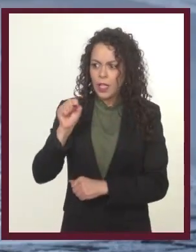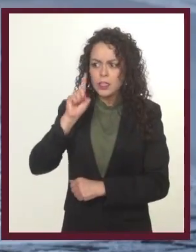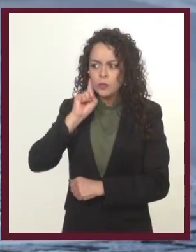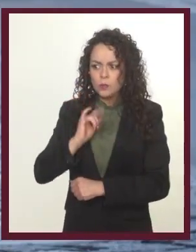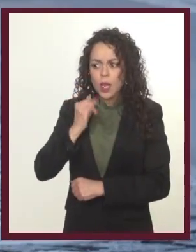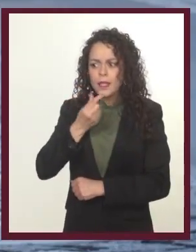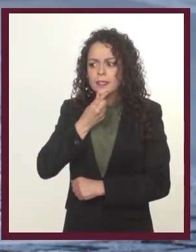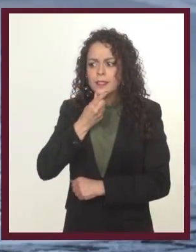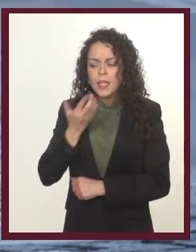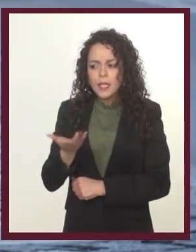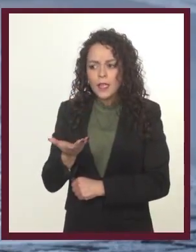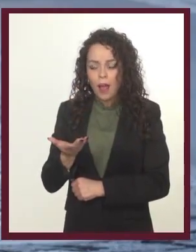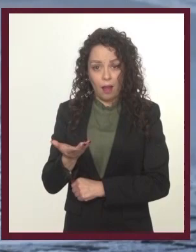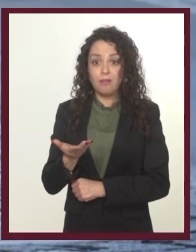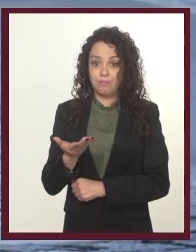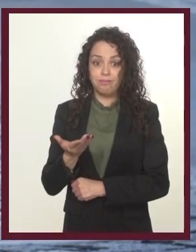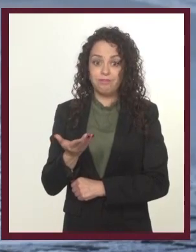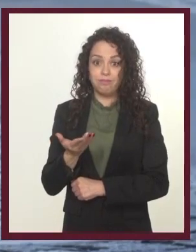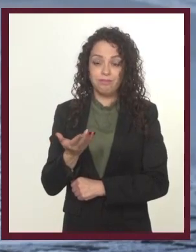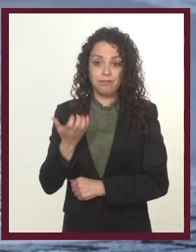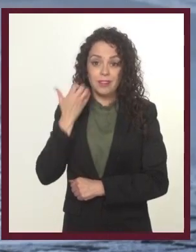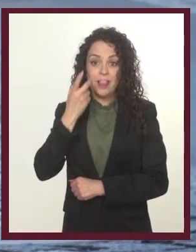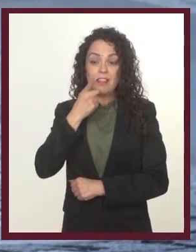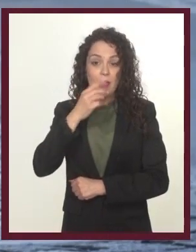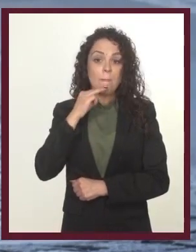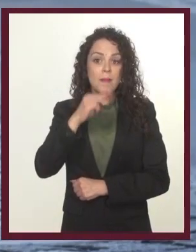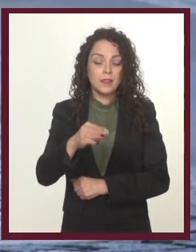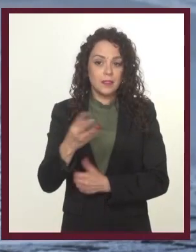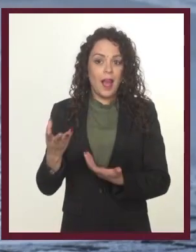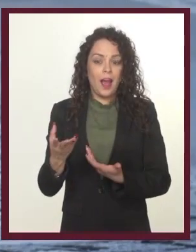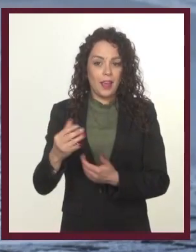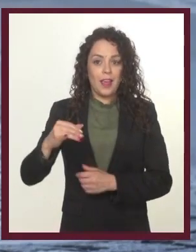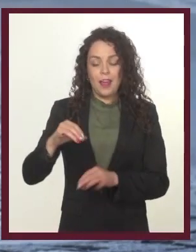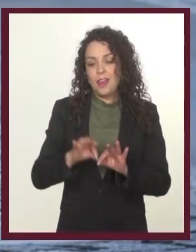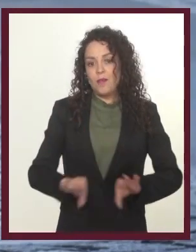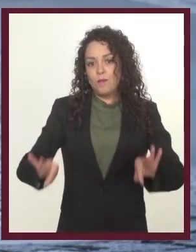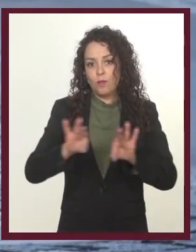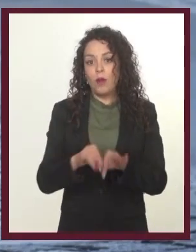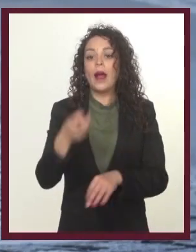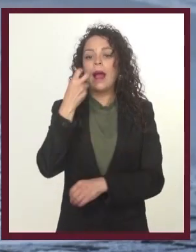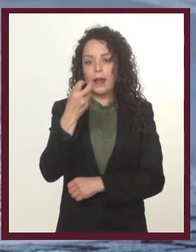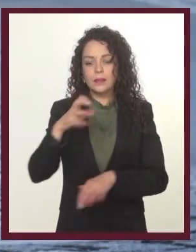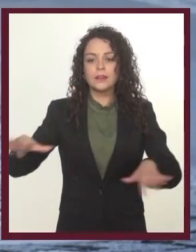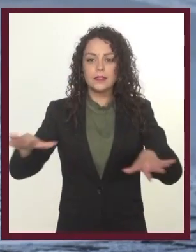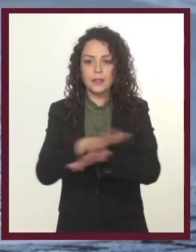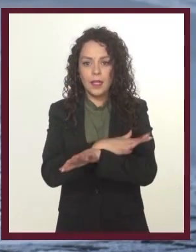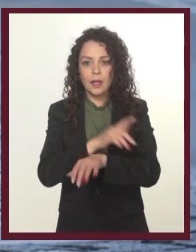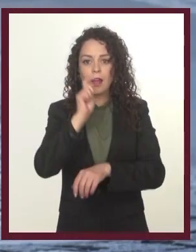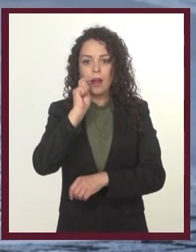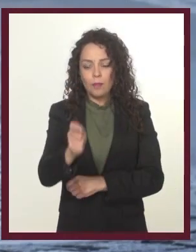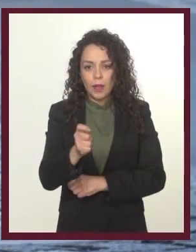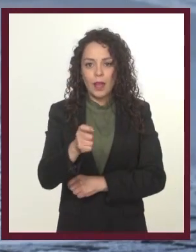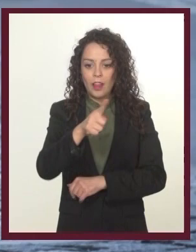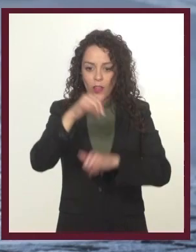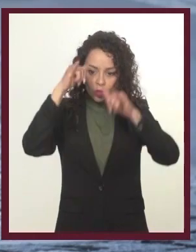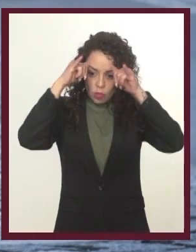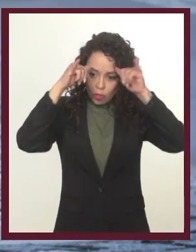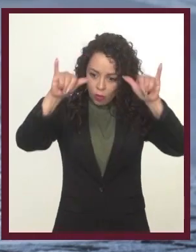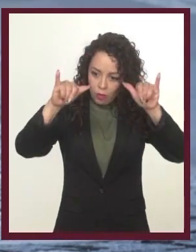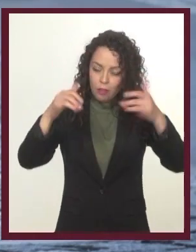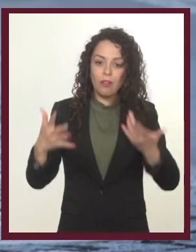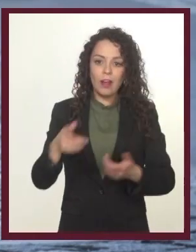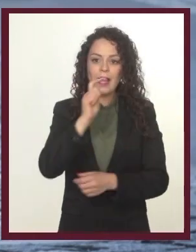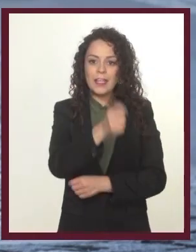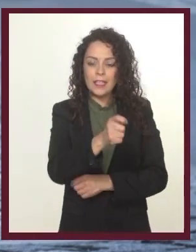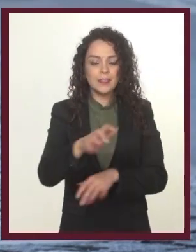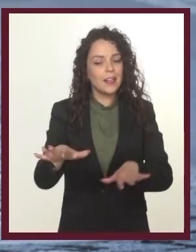mujer y además niña dice mucho. Exacto. La nueva escultura vino a darle otro significado incluso al toro y fue parte de